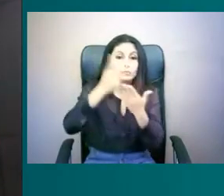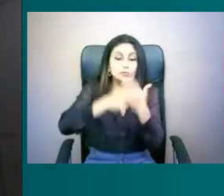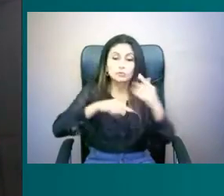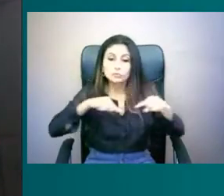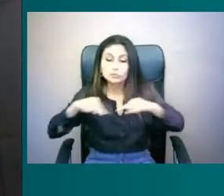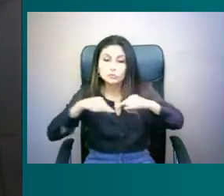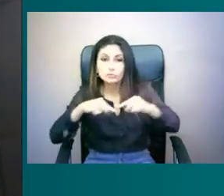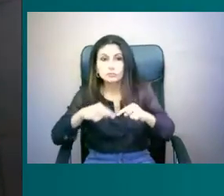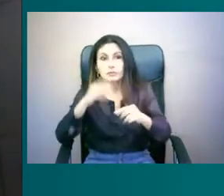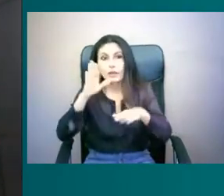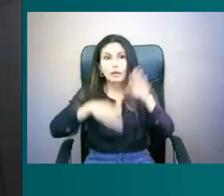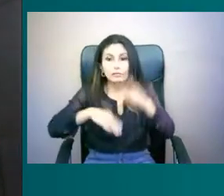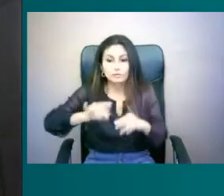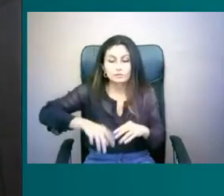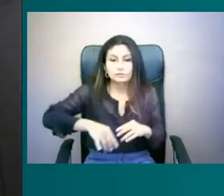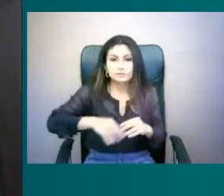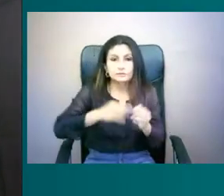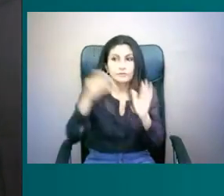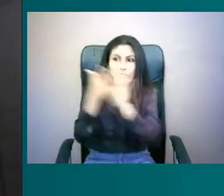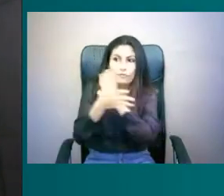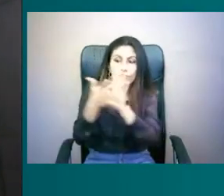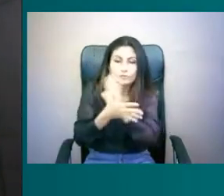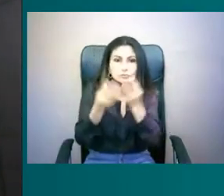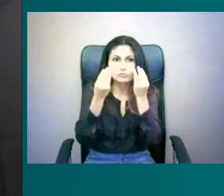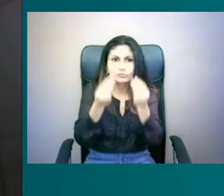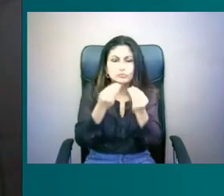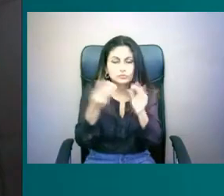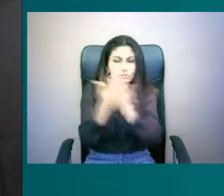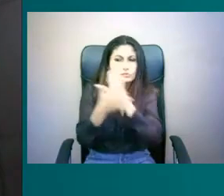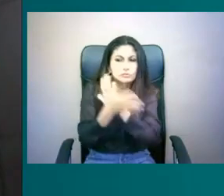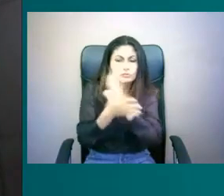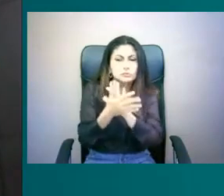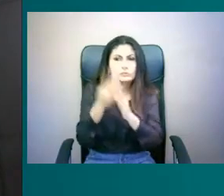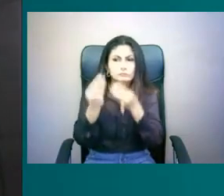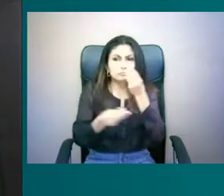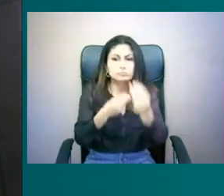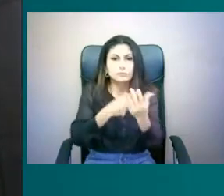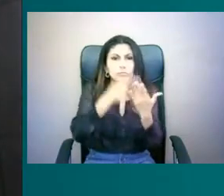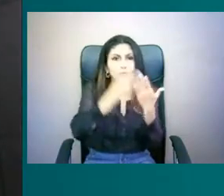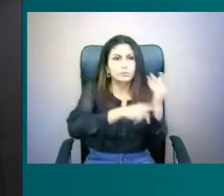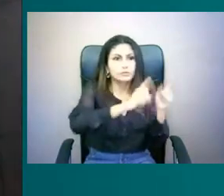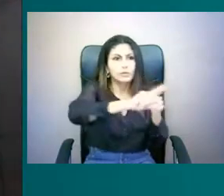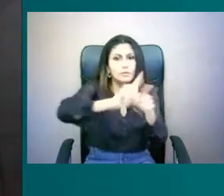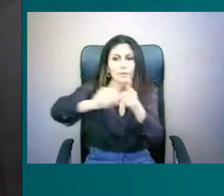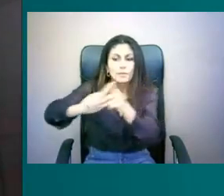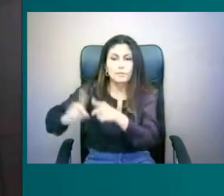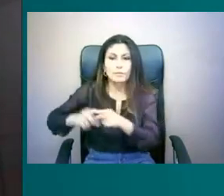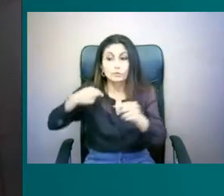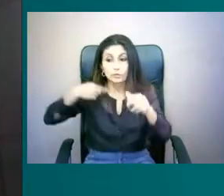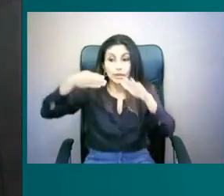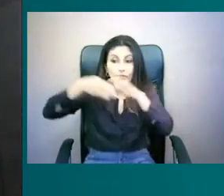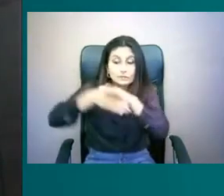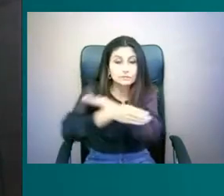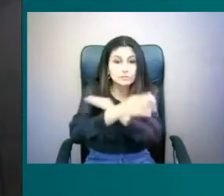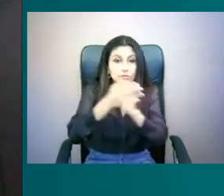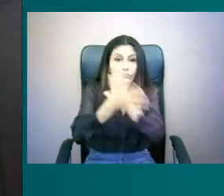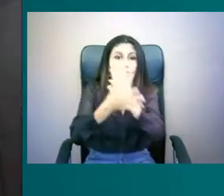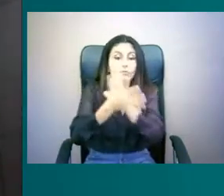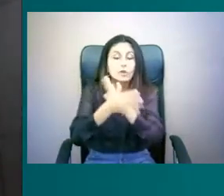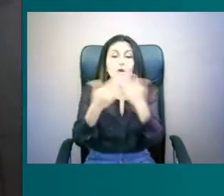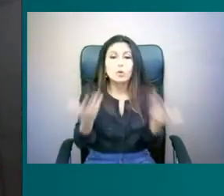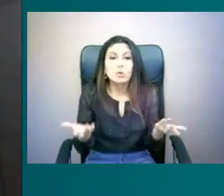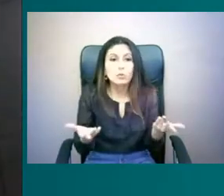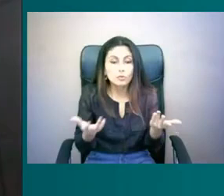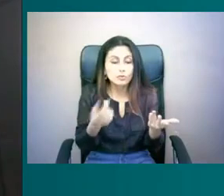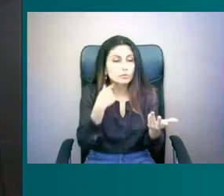datos tan grande, de proyectos tan diversos, ¿cómo hacer, cómo acceder a este tipo de información? ¿Cómo poderla ver en tiempo